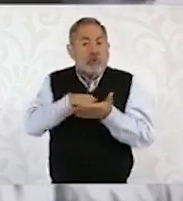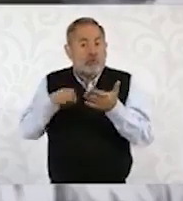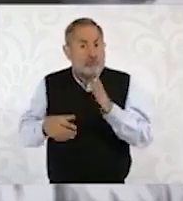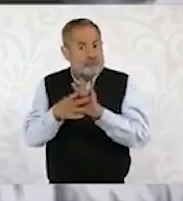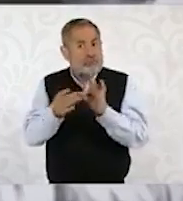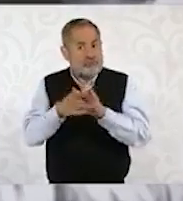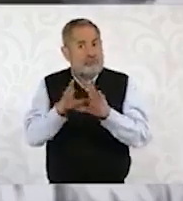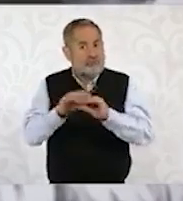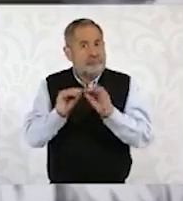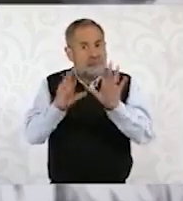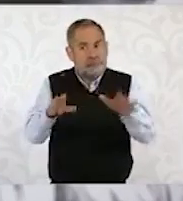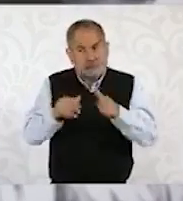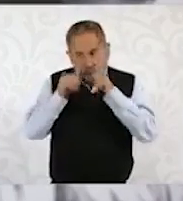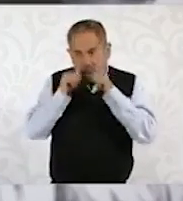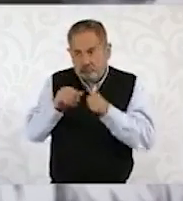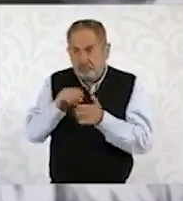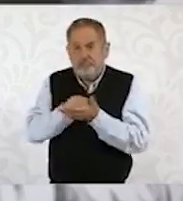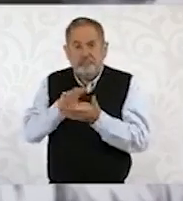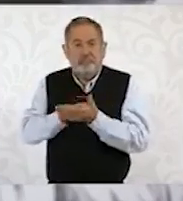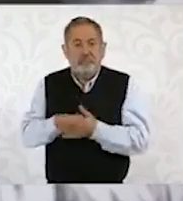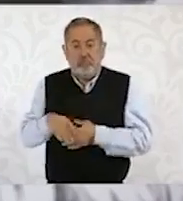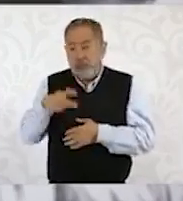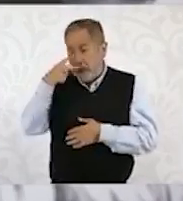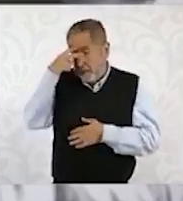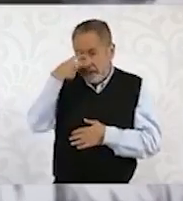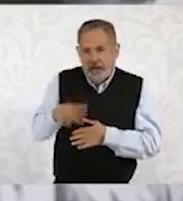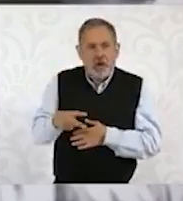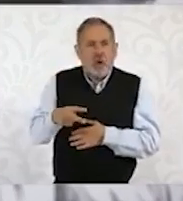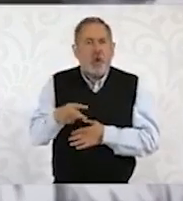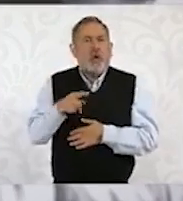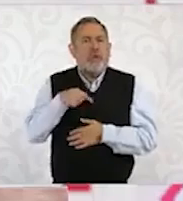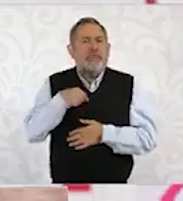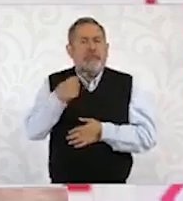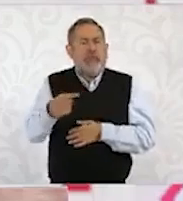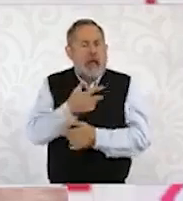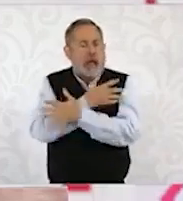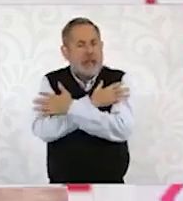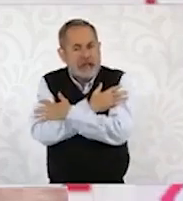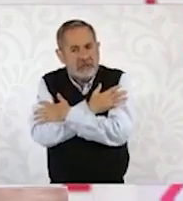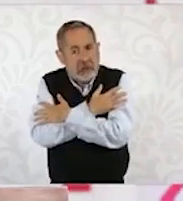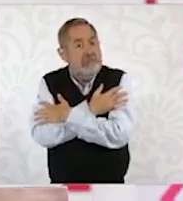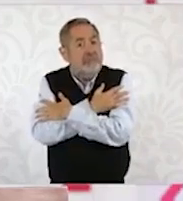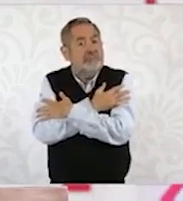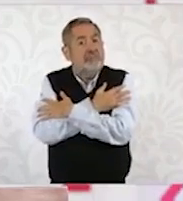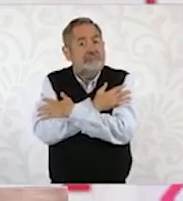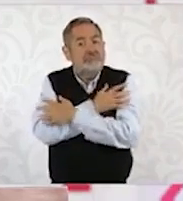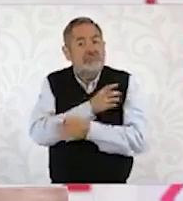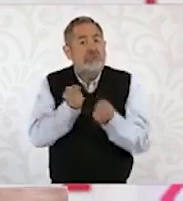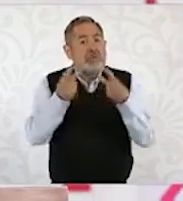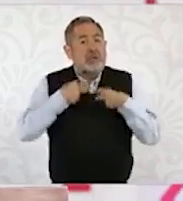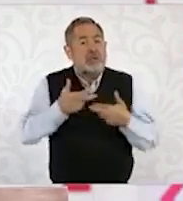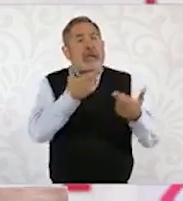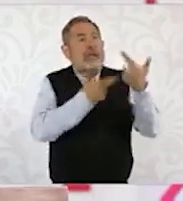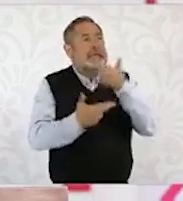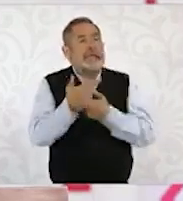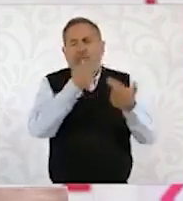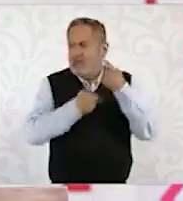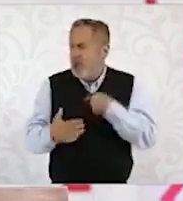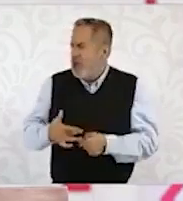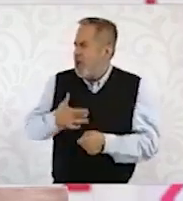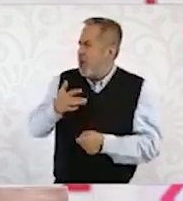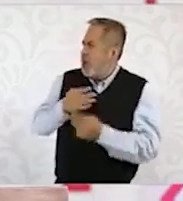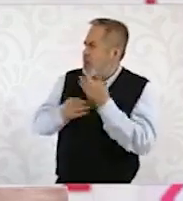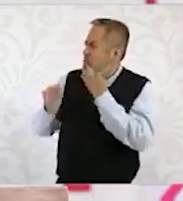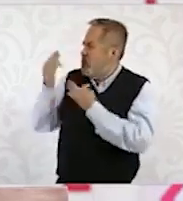muy importantes que reflejan que el programa México Te Abraza ha hecho que la gente se quede en el país, que regrese y